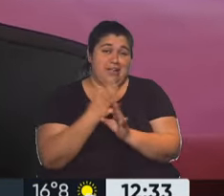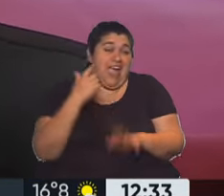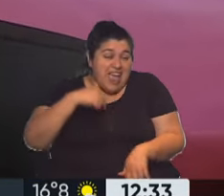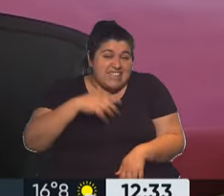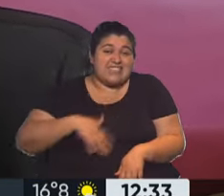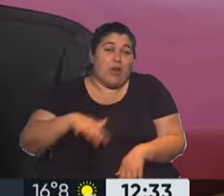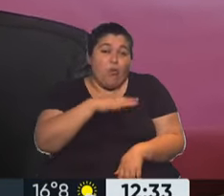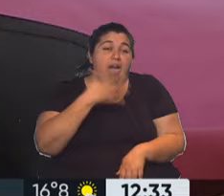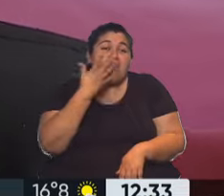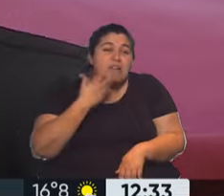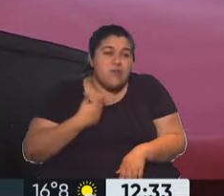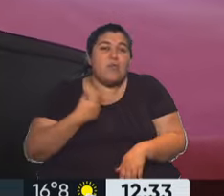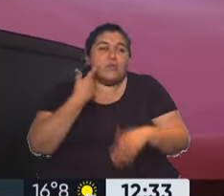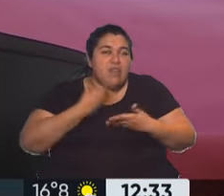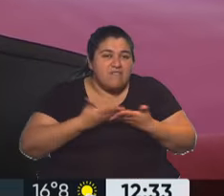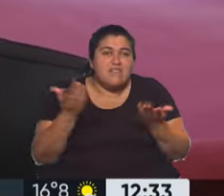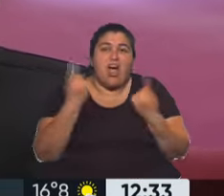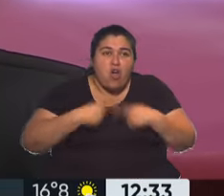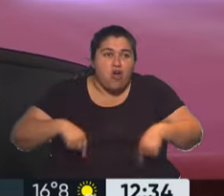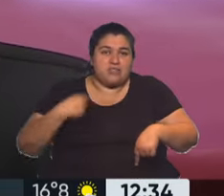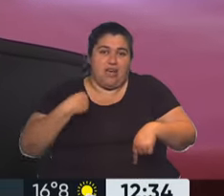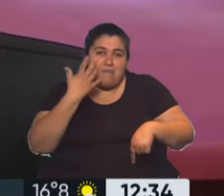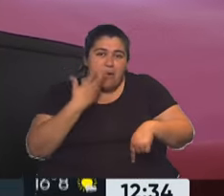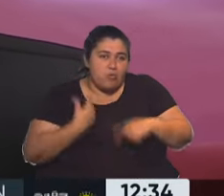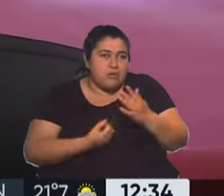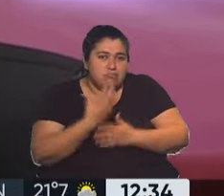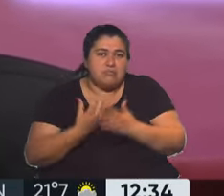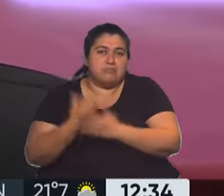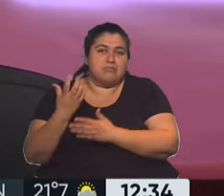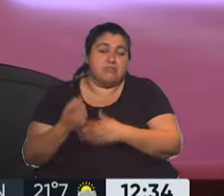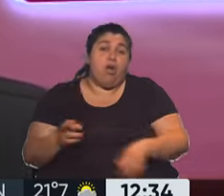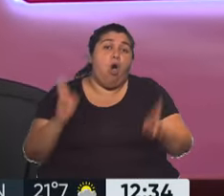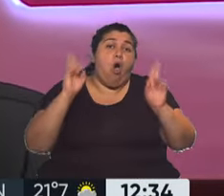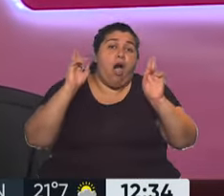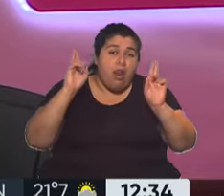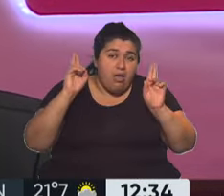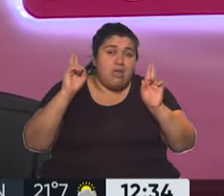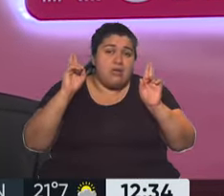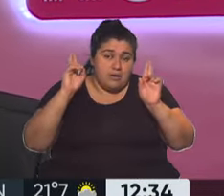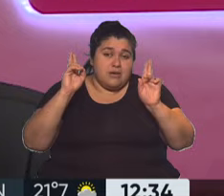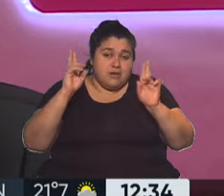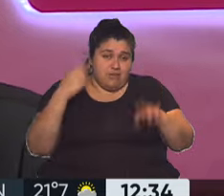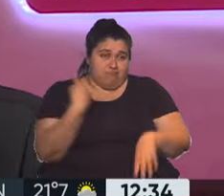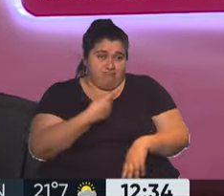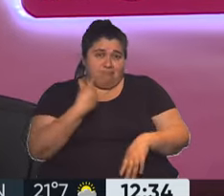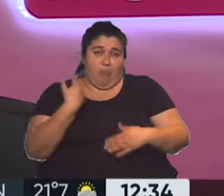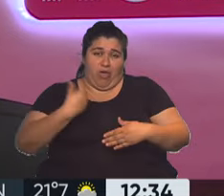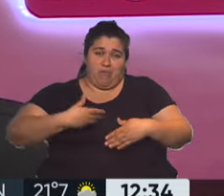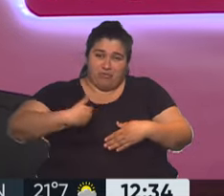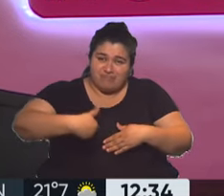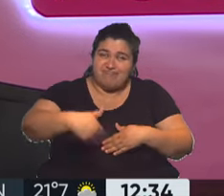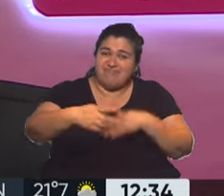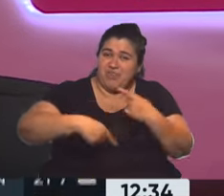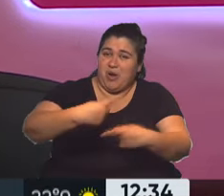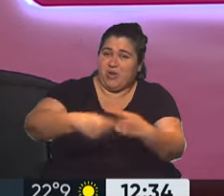donde quiero estar, estas son las cosas que quiero hacer. Ojalá esto podamos seguir haciéndolo porque